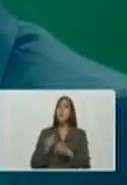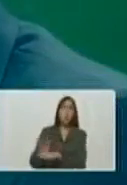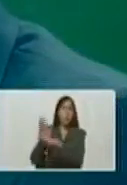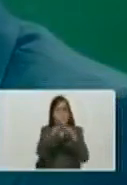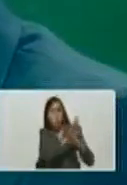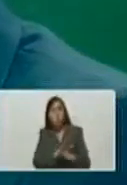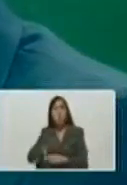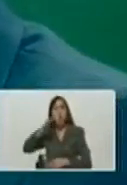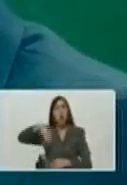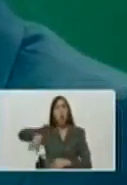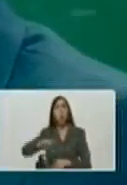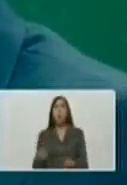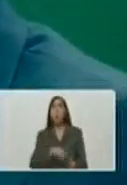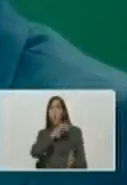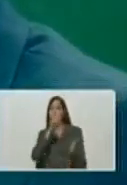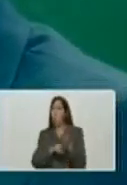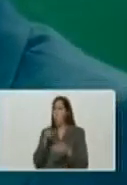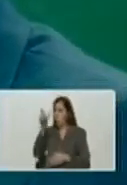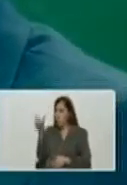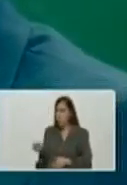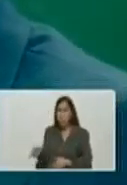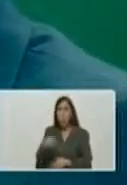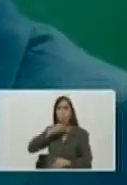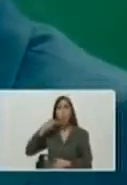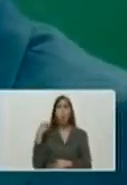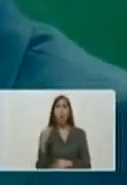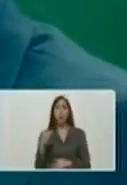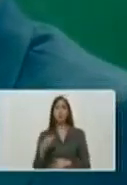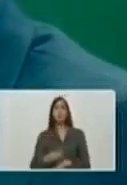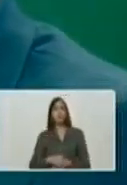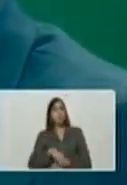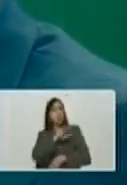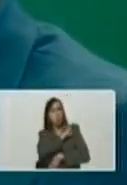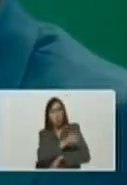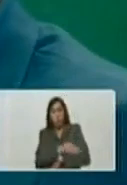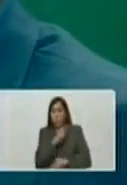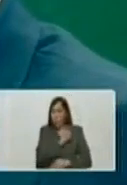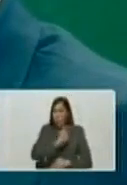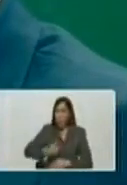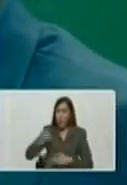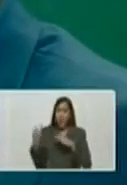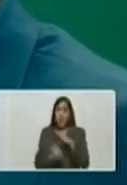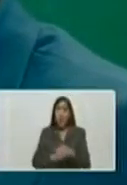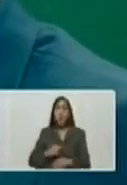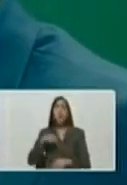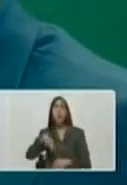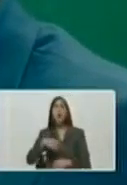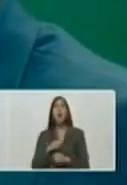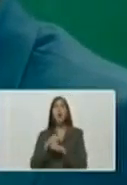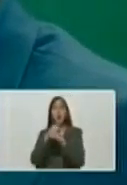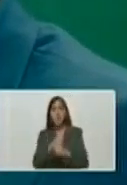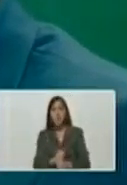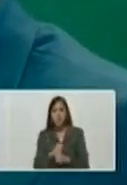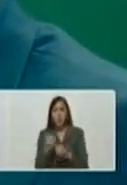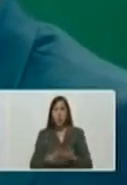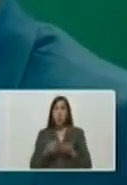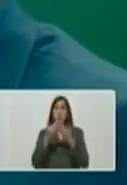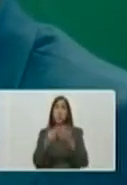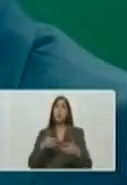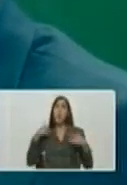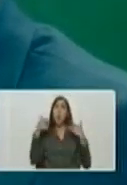pueblo. Este joven, este muchacho, tremendo presidente del Instituto Nacional de Hipódromo, y ha llevado las